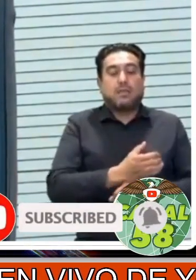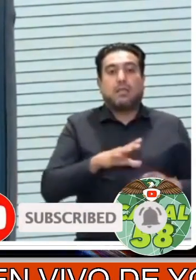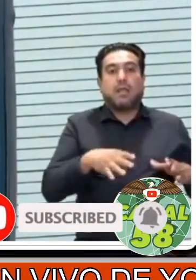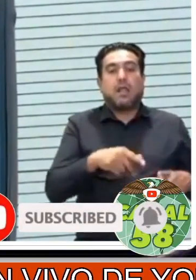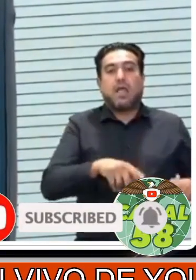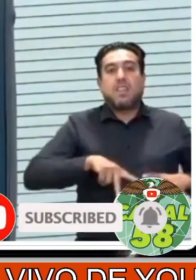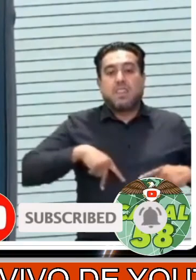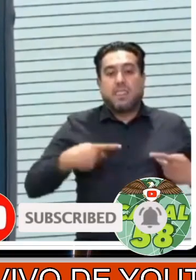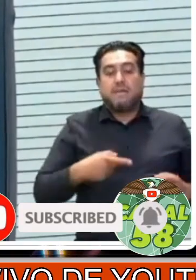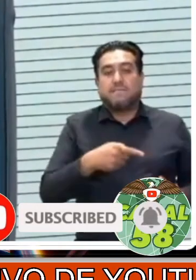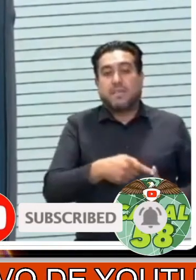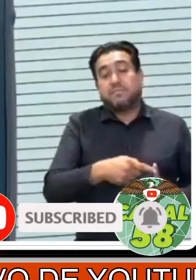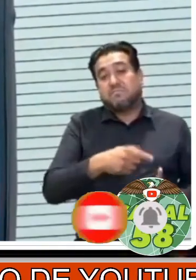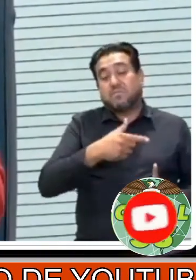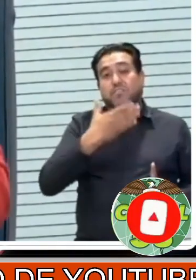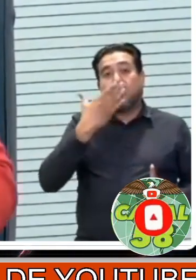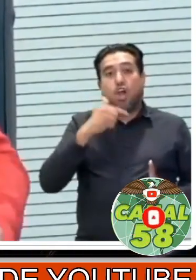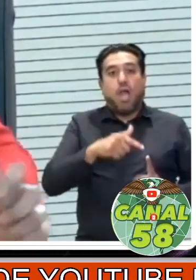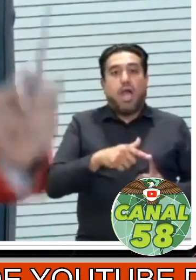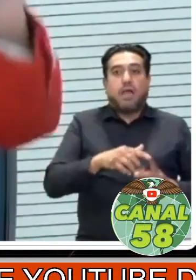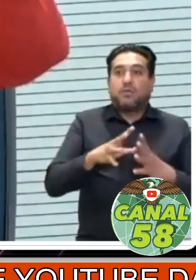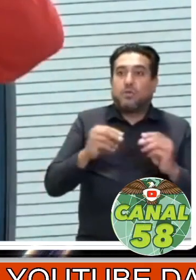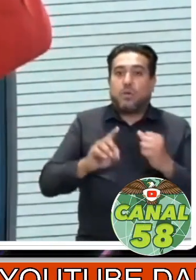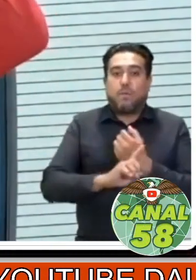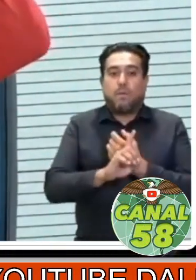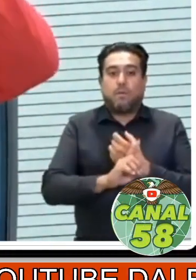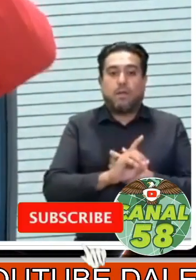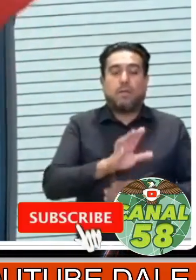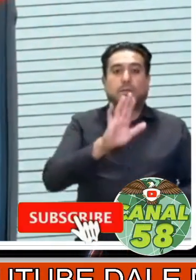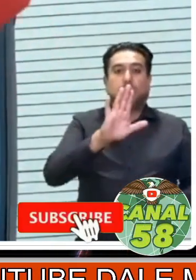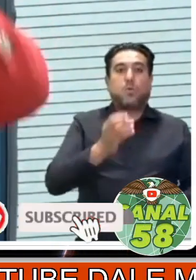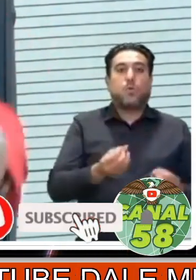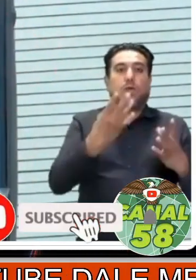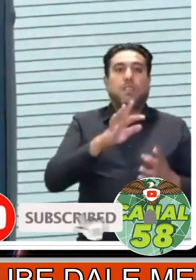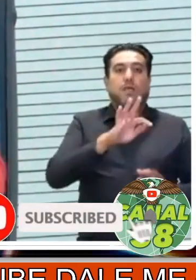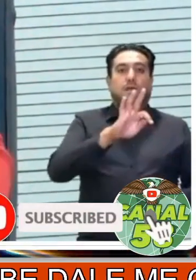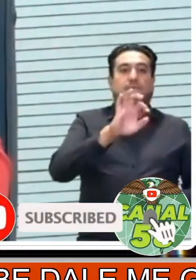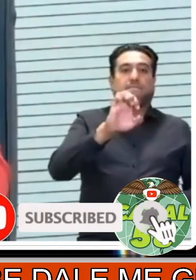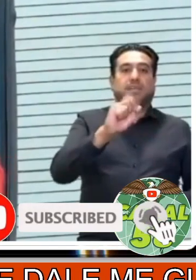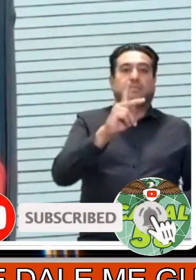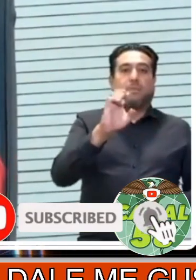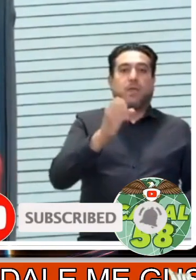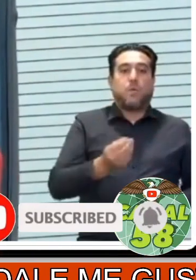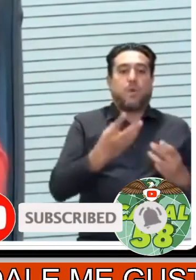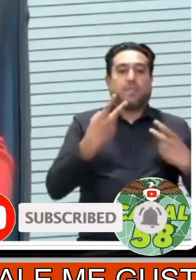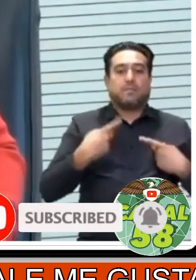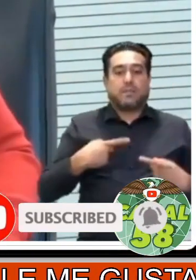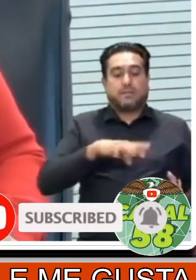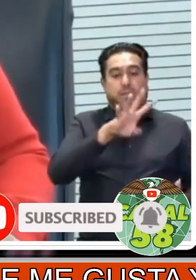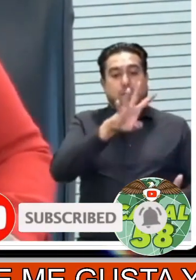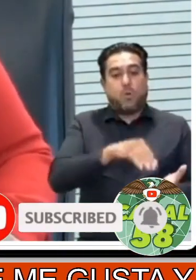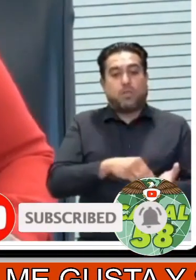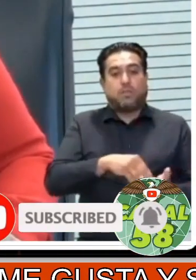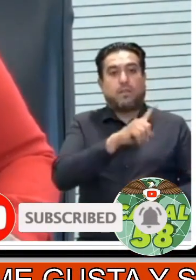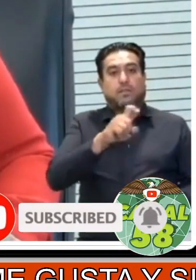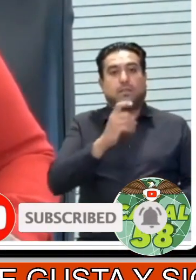sido capaz de solventar todos sus problemas. ¿Saben cuántos FESPES, como les dicen, tienen? 4,152